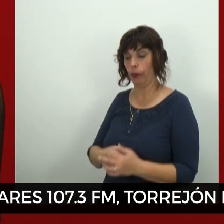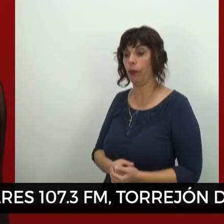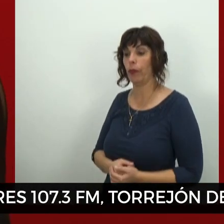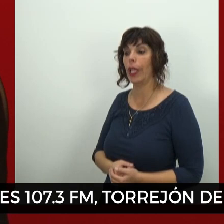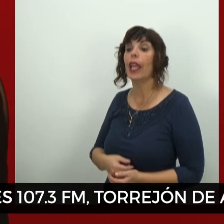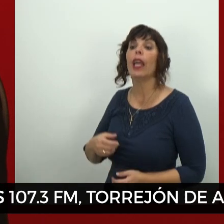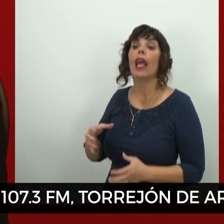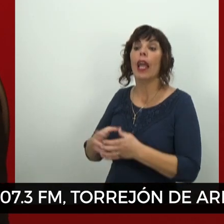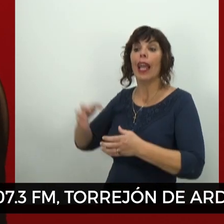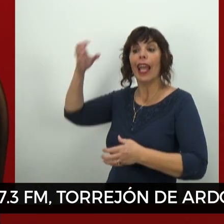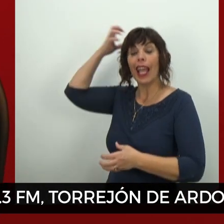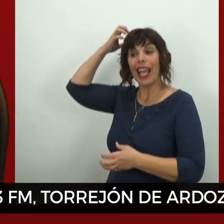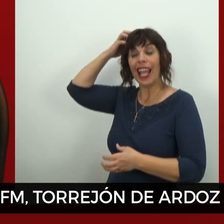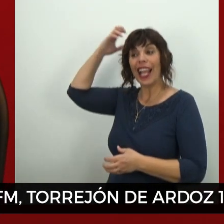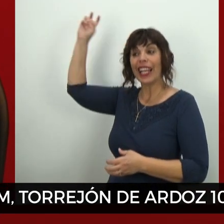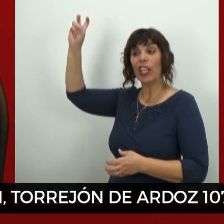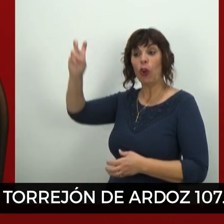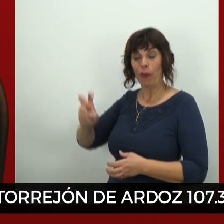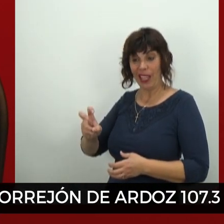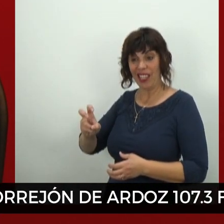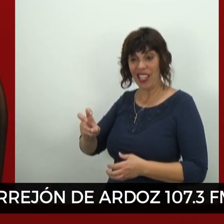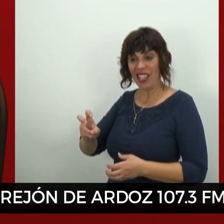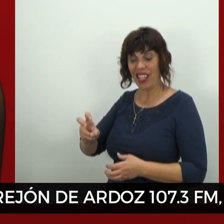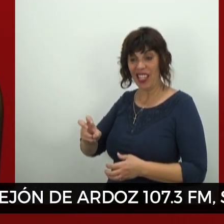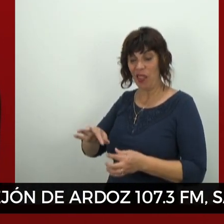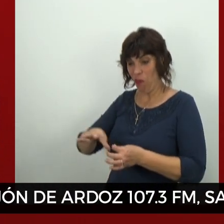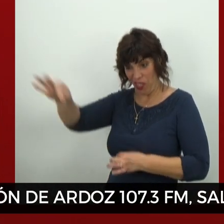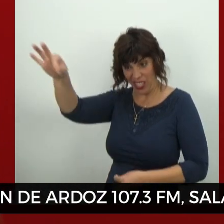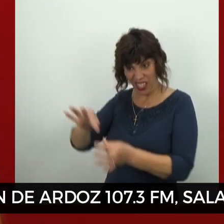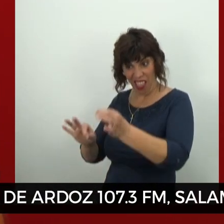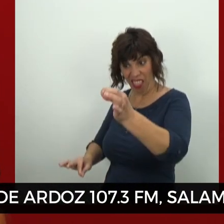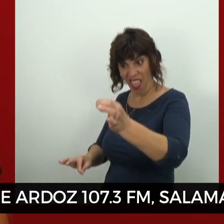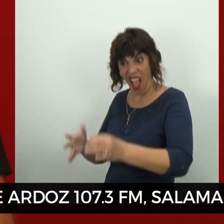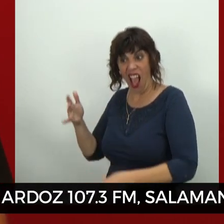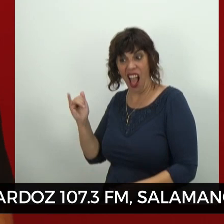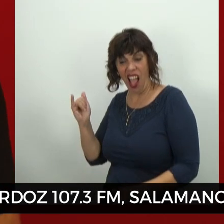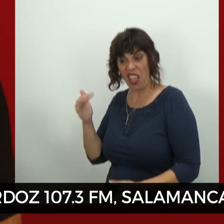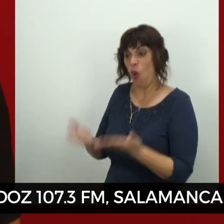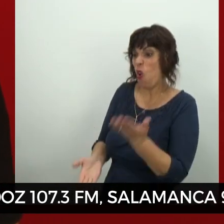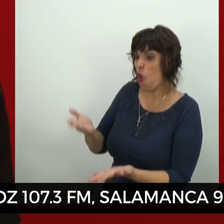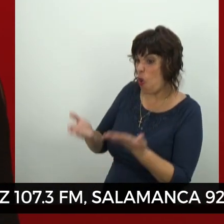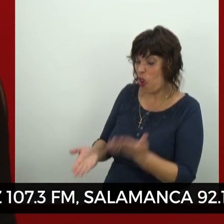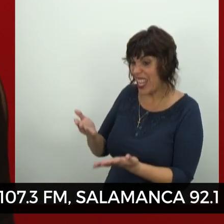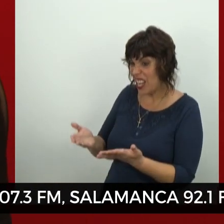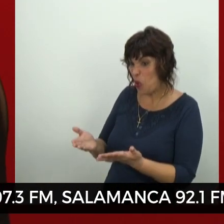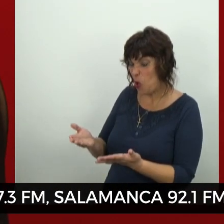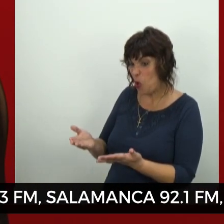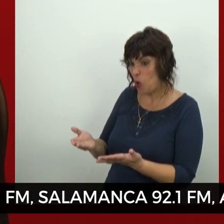medir. No viene por metros, no viene por kilos, no viene por números.